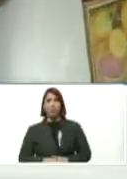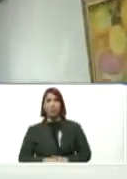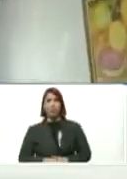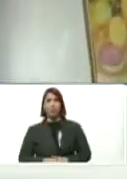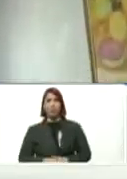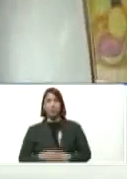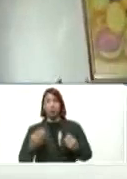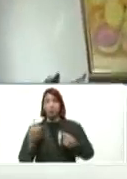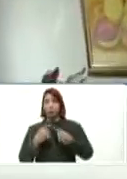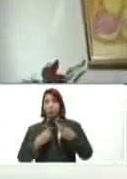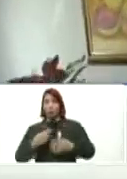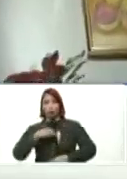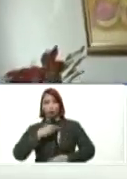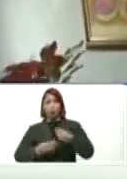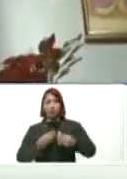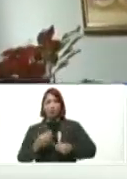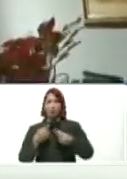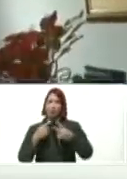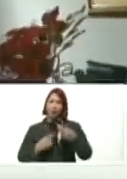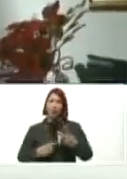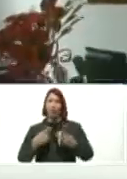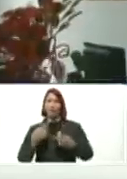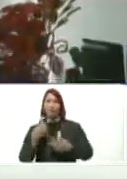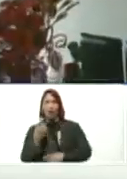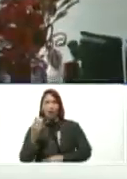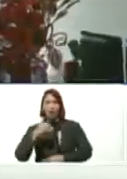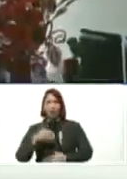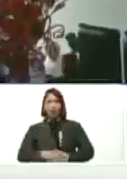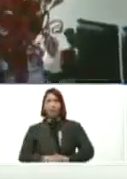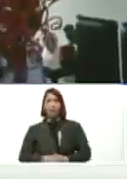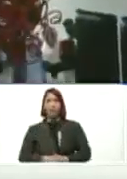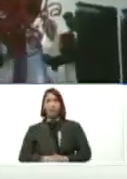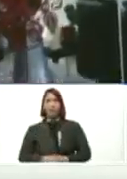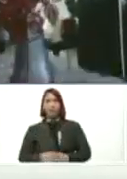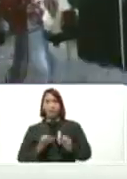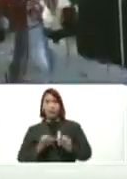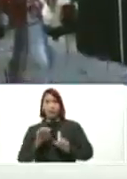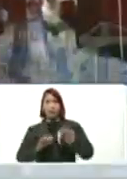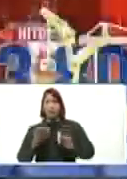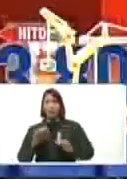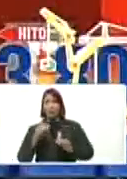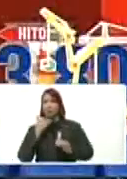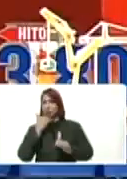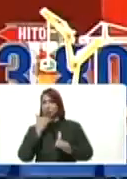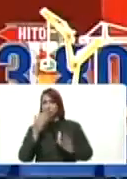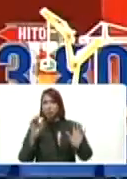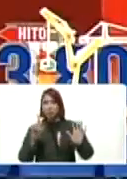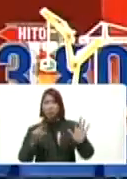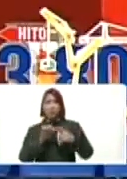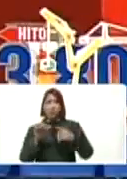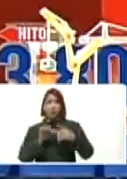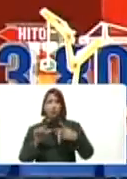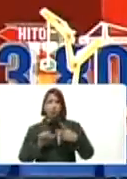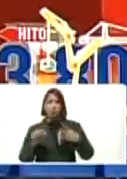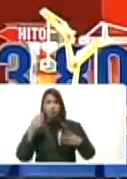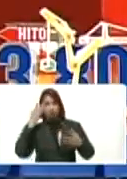tantas cosas que estamos haciendo, tantas cosas que están por hacer. Bueno, quedan apenas creo que 6 semanas, ¿verdad?